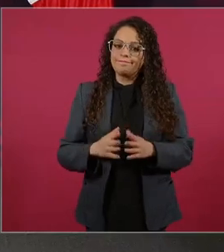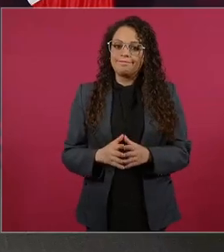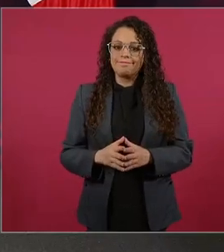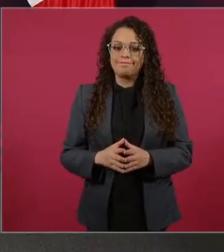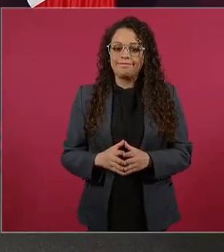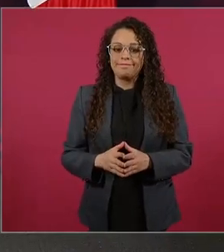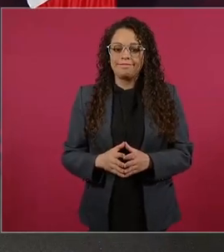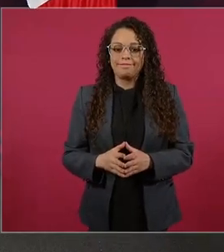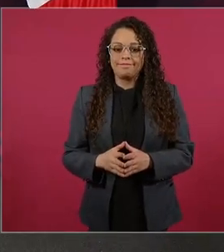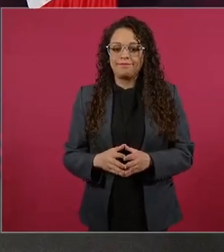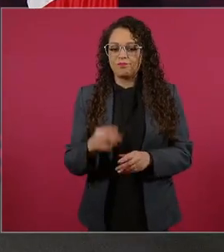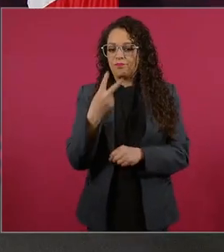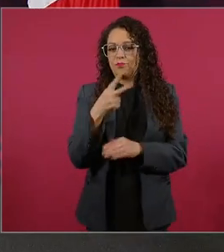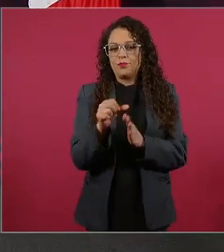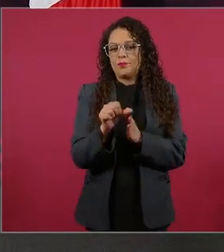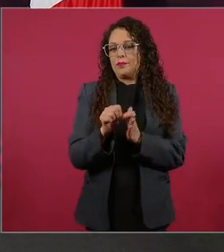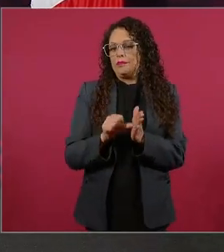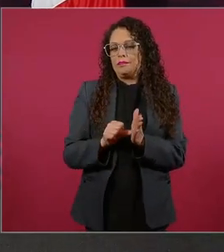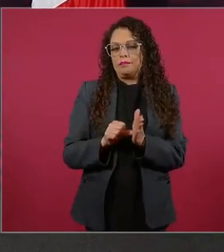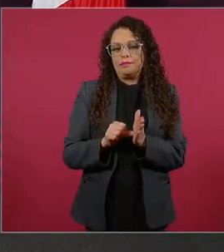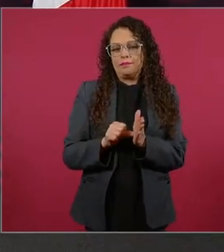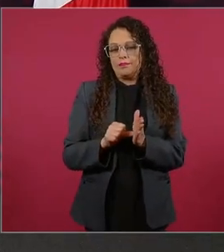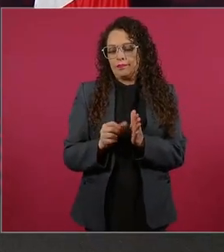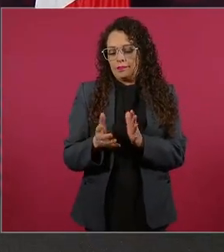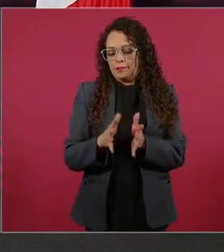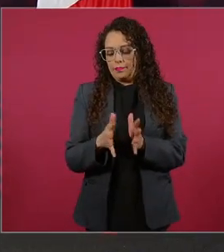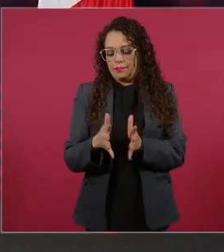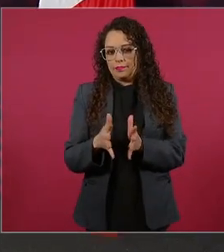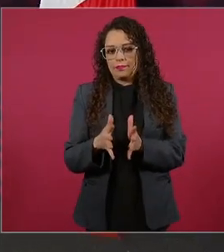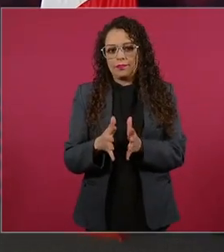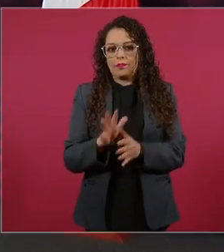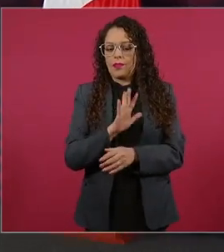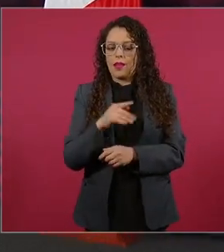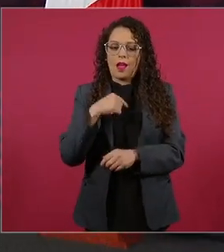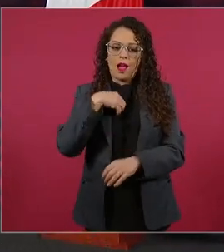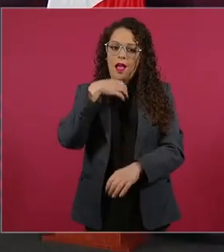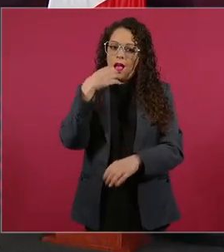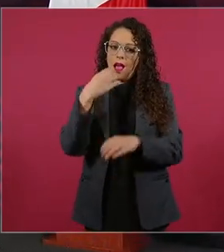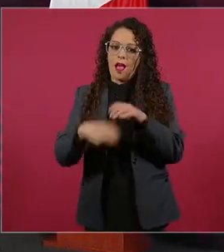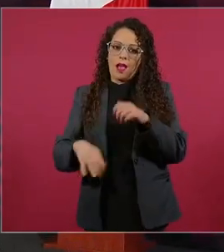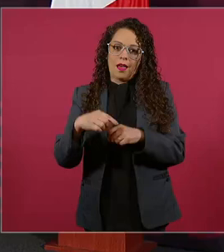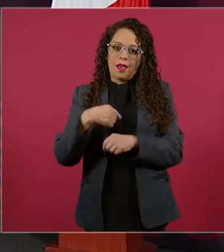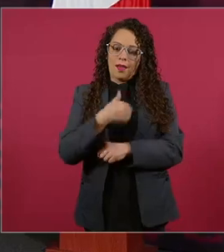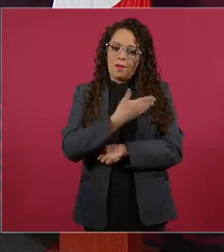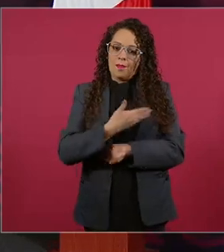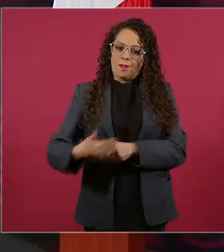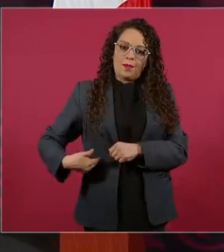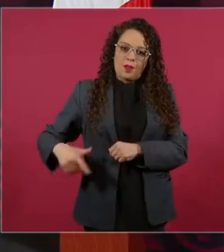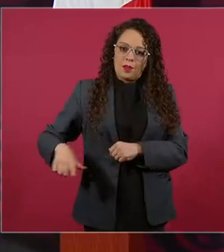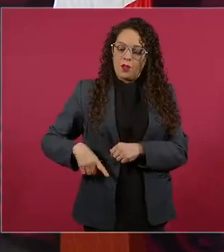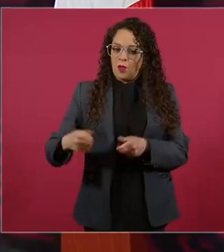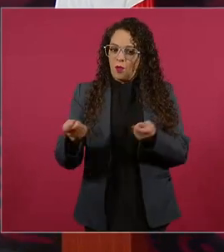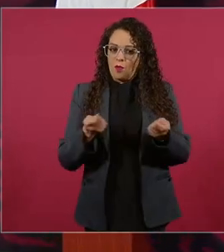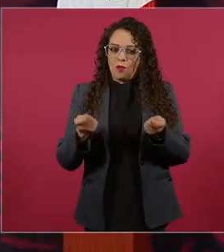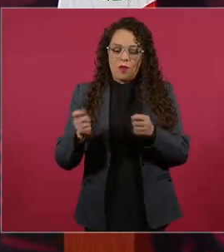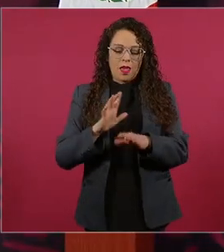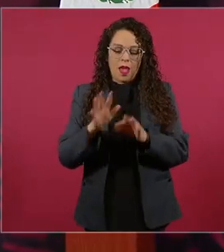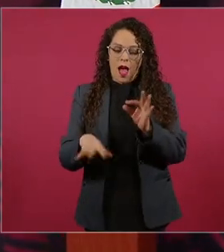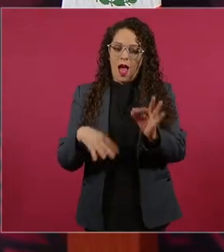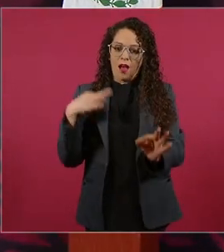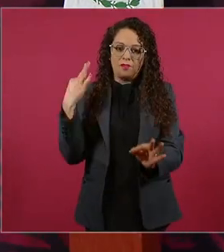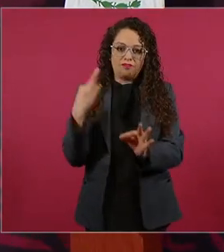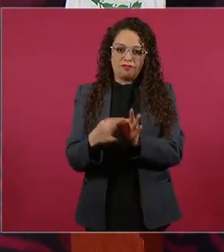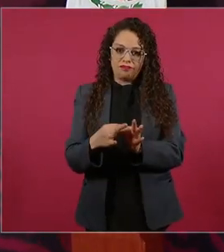muy poco, 2 meses y días, y ya voy a entregar la banda. Y la presidenta